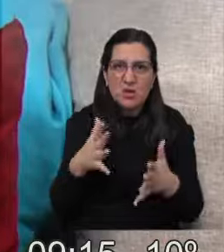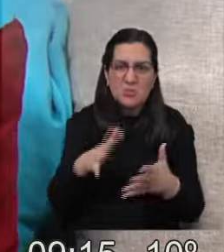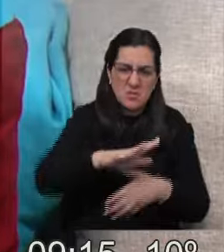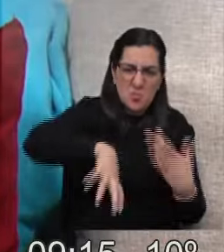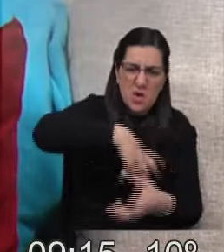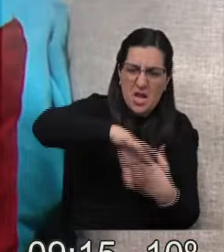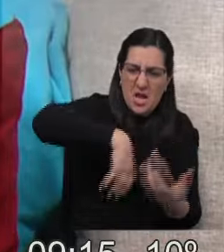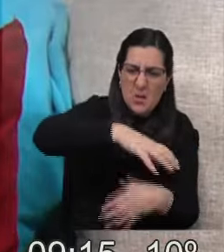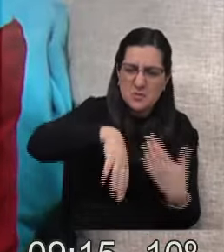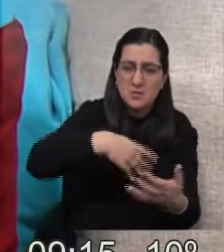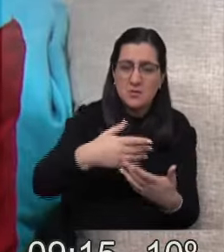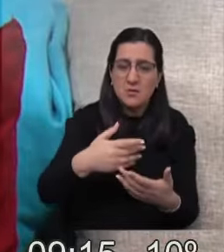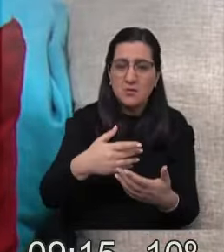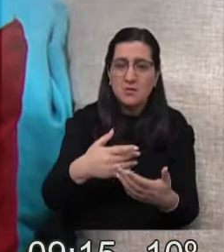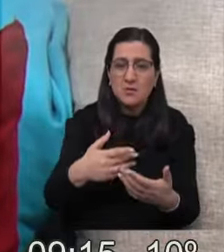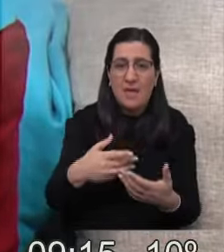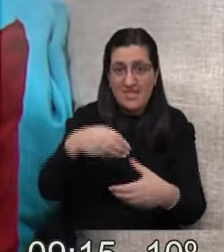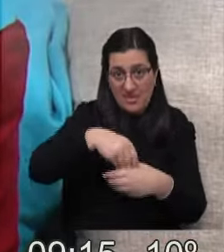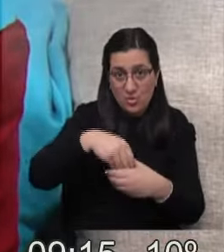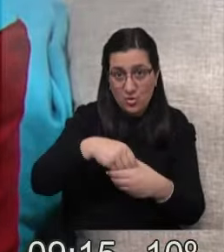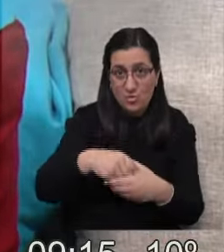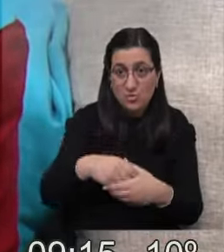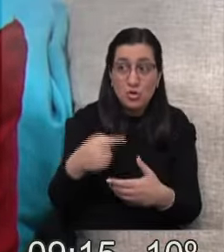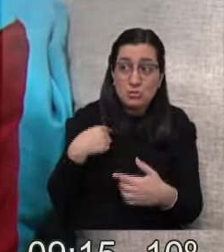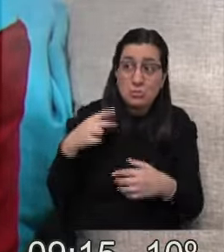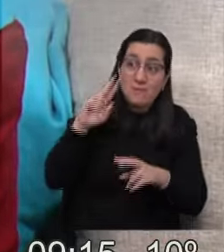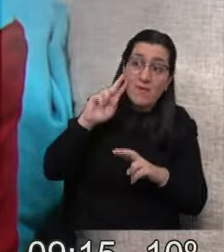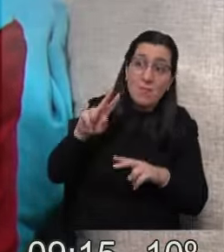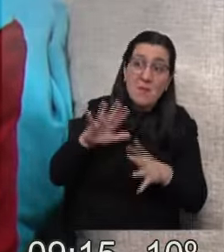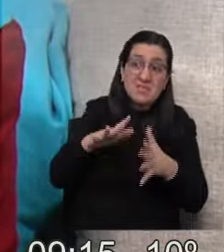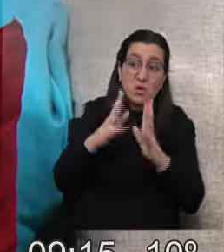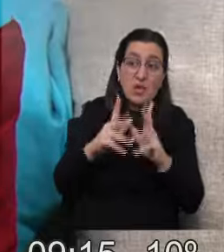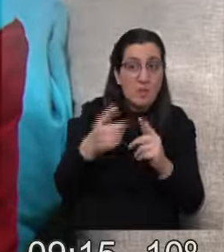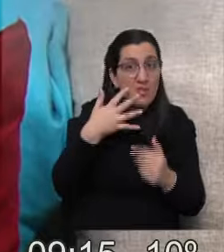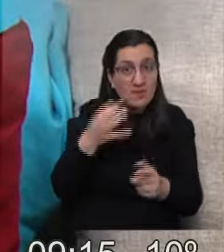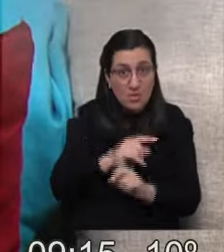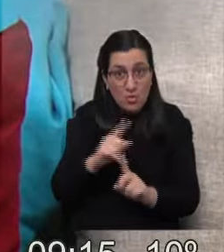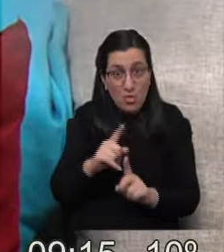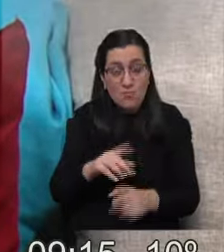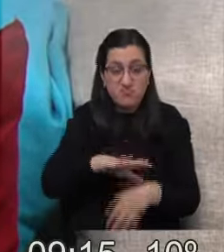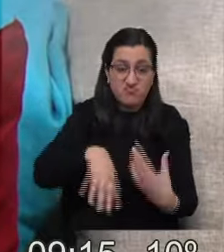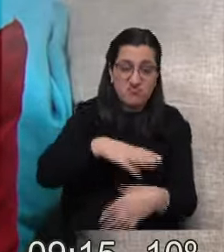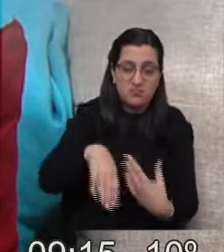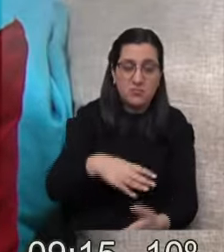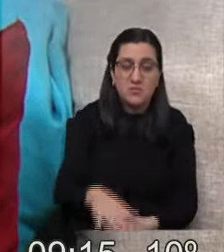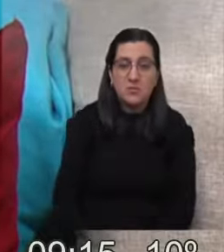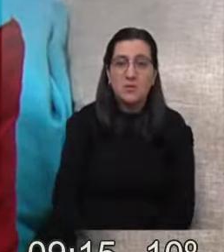por más que de afuera parece muy, muy ordenado. Lo cierto es que la impronta de